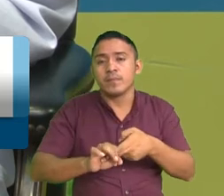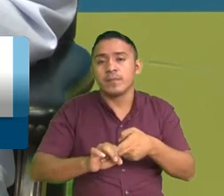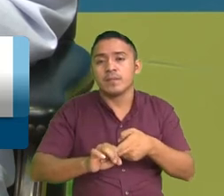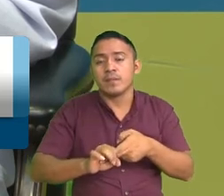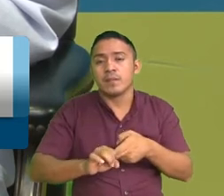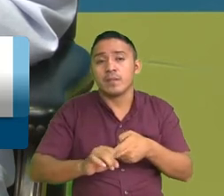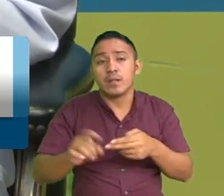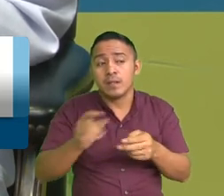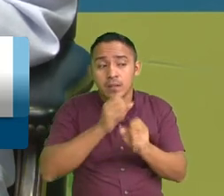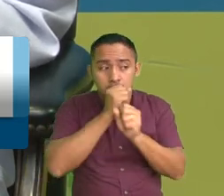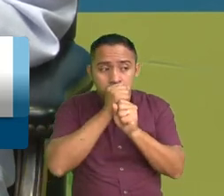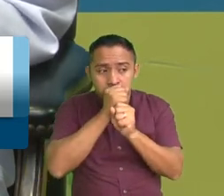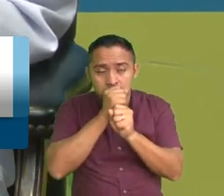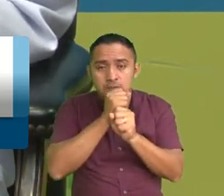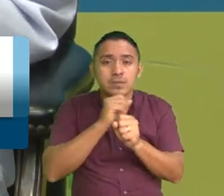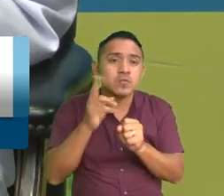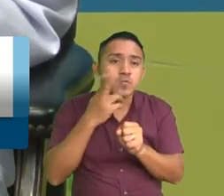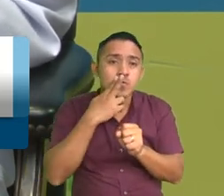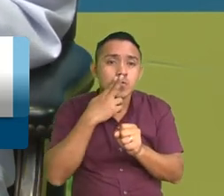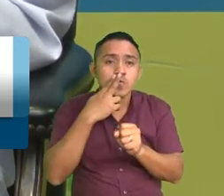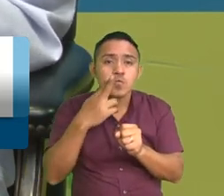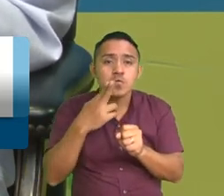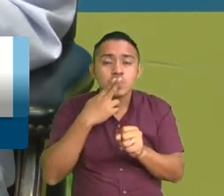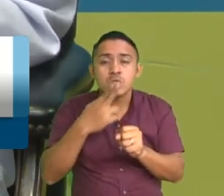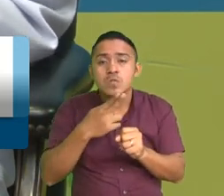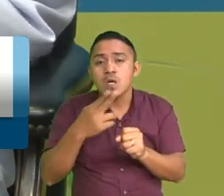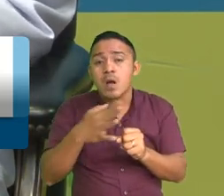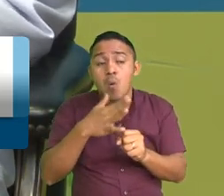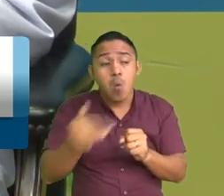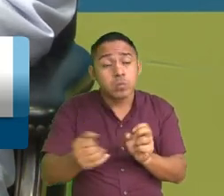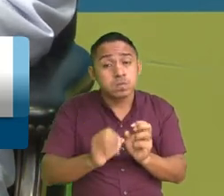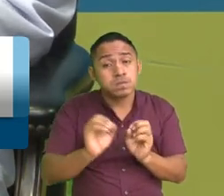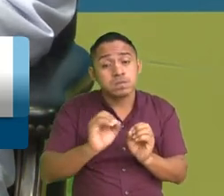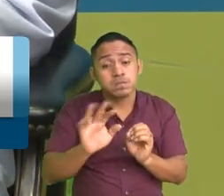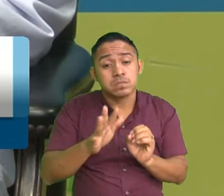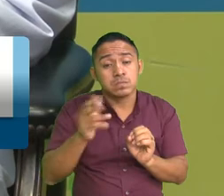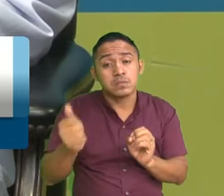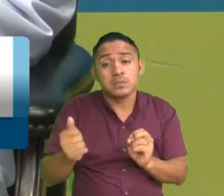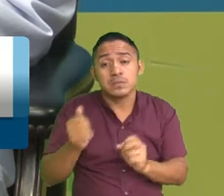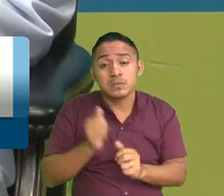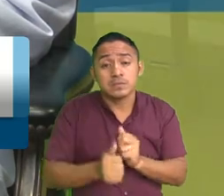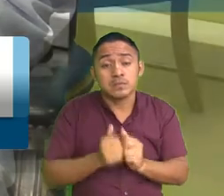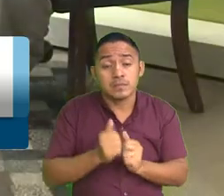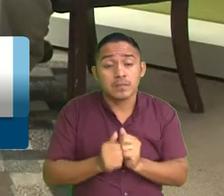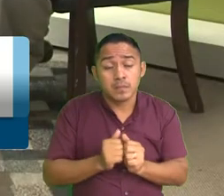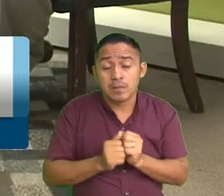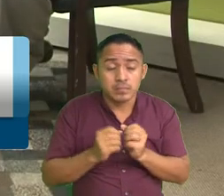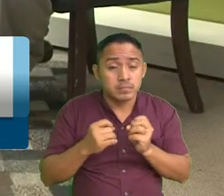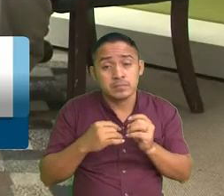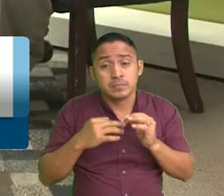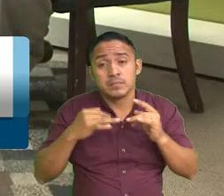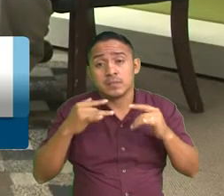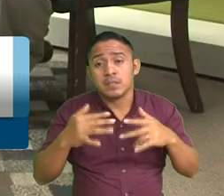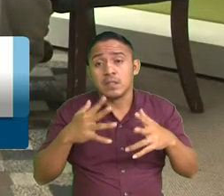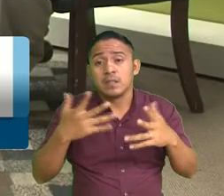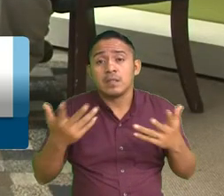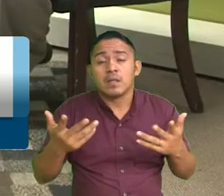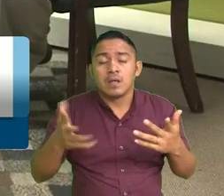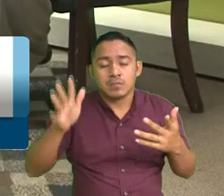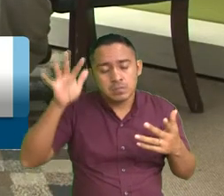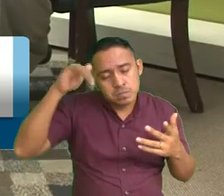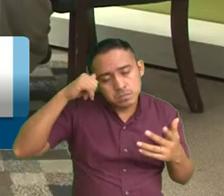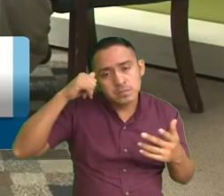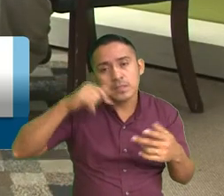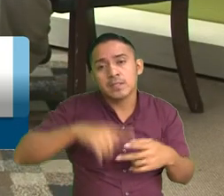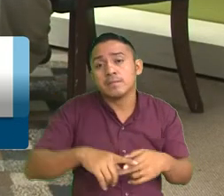forma escondida, nicotina o cualquier otra sustancia, que también son estimulantes o algunos son depresores,